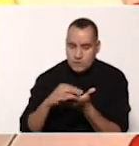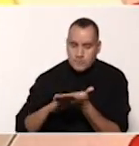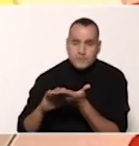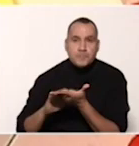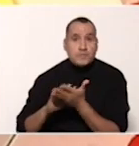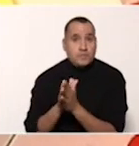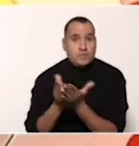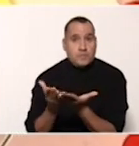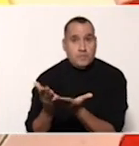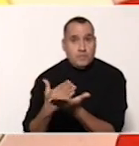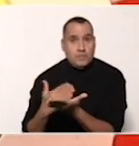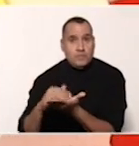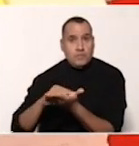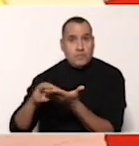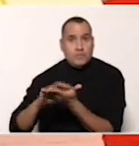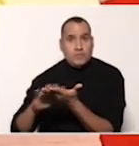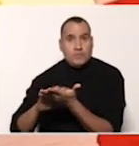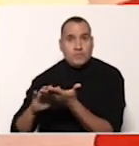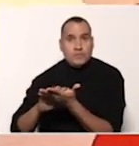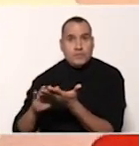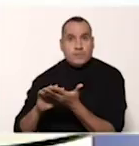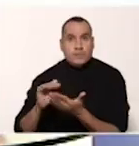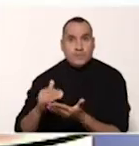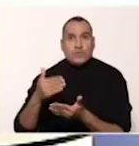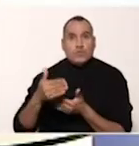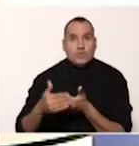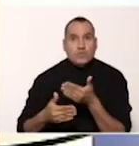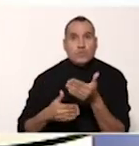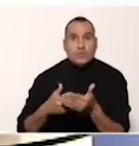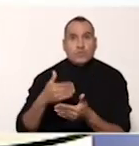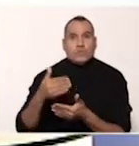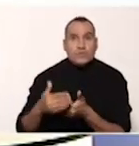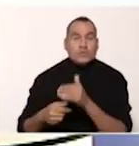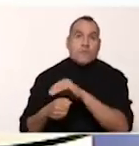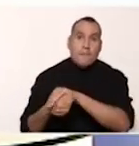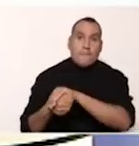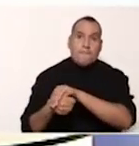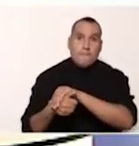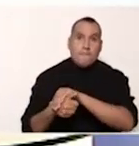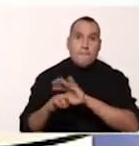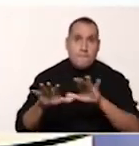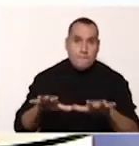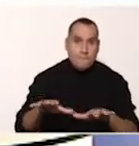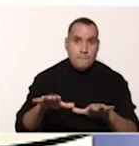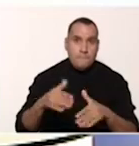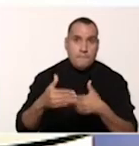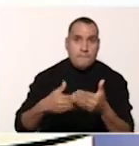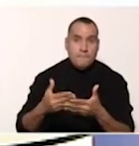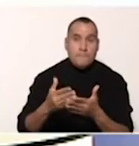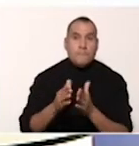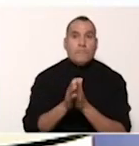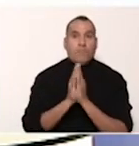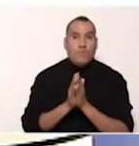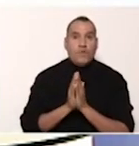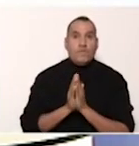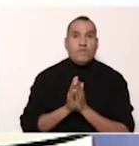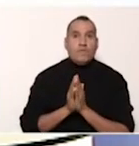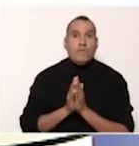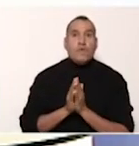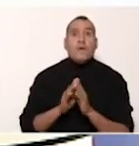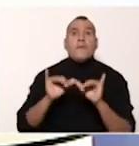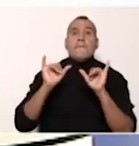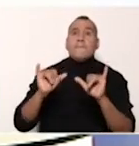su cuaderno. Como este es un proceso un poco más largo, se recomienda al docente no enviar la